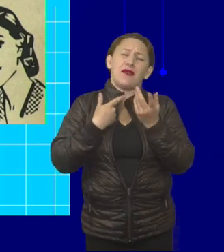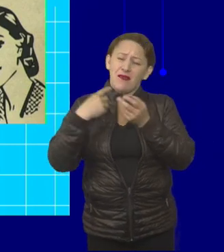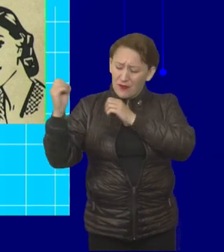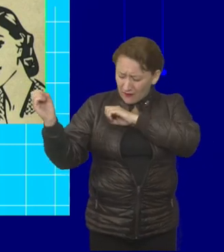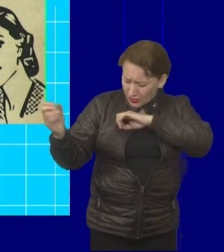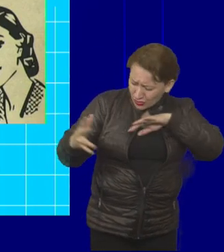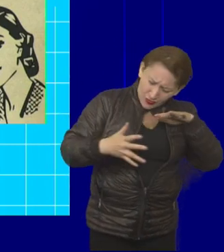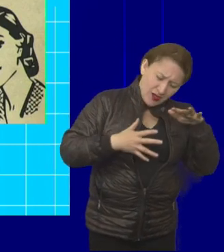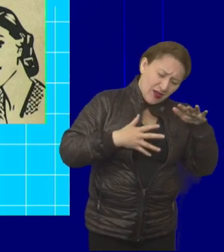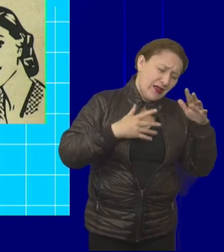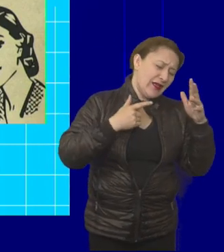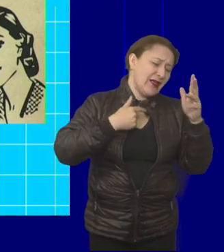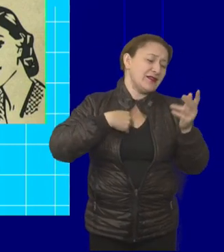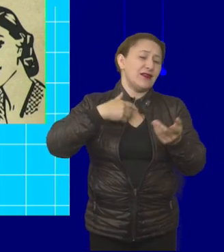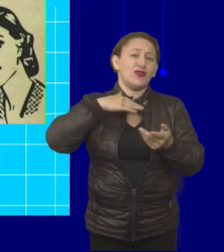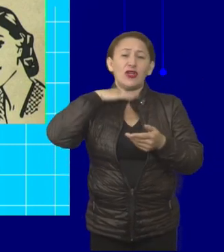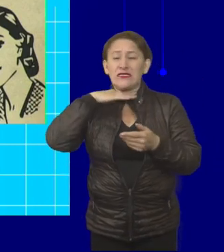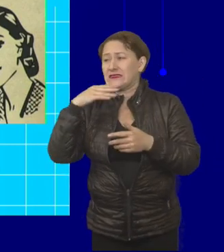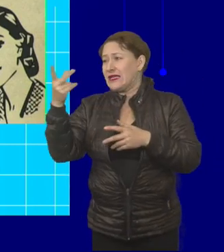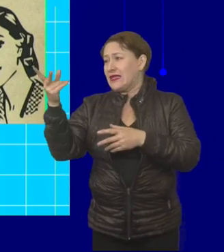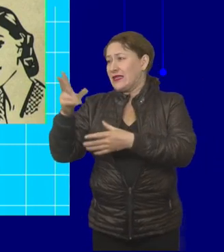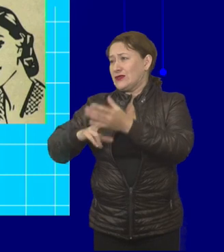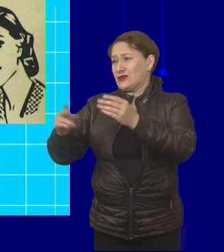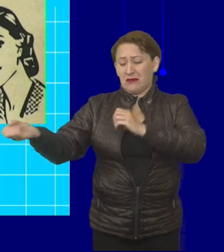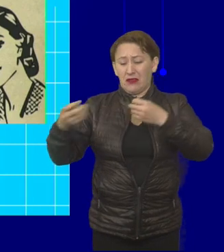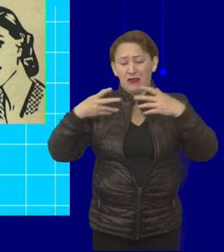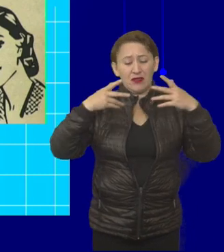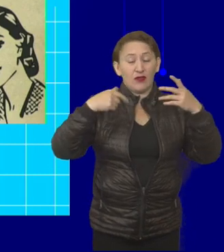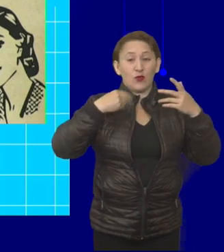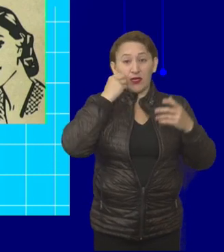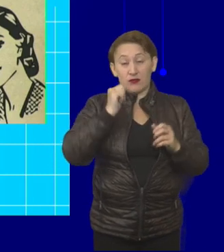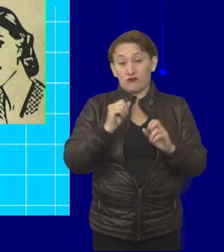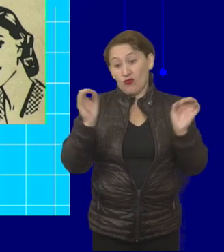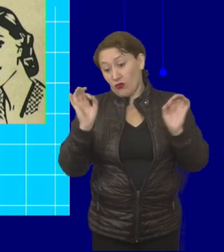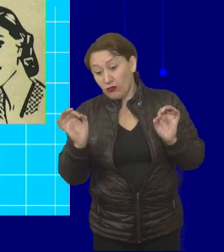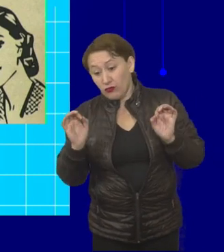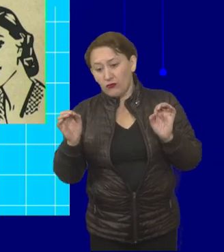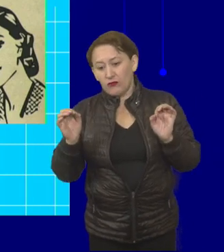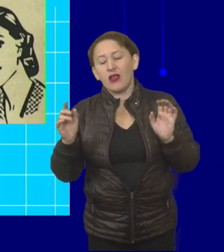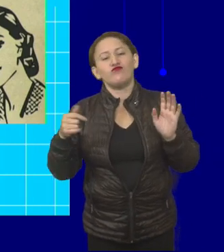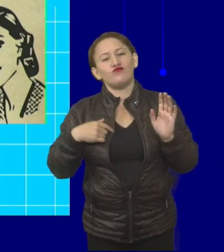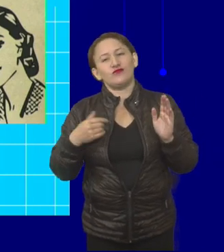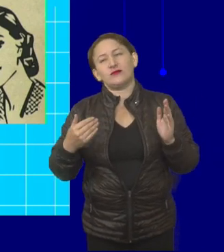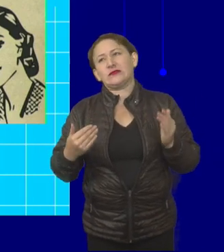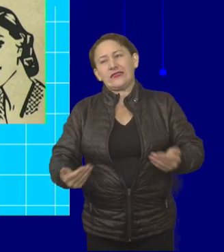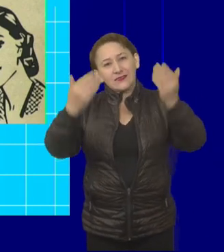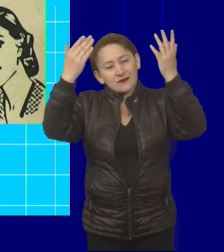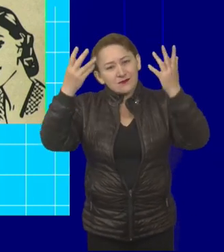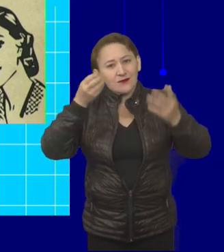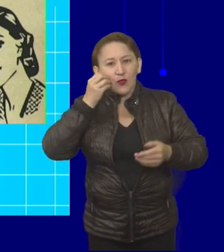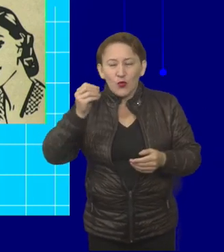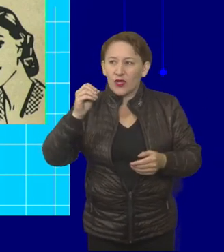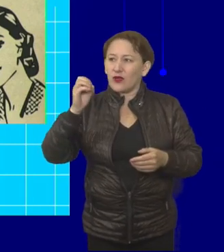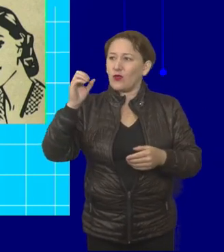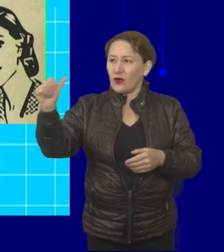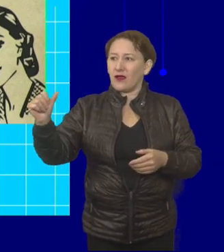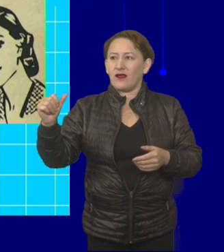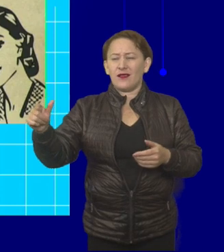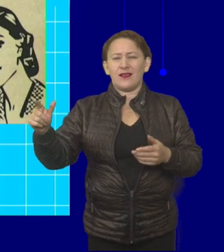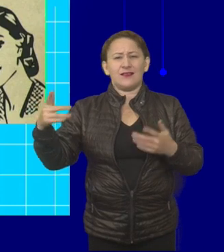abandonada por unos adolescentes que me dejan en las manos de una abuela. O puede uno decir, tuve la fortuna de que mis abuelos,